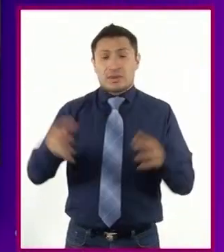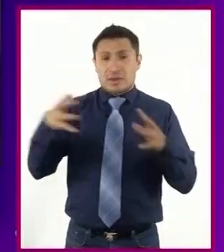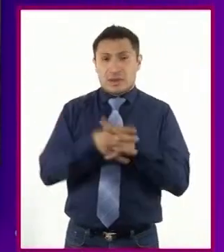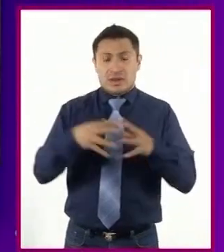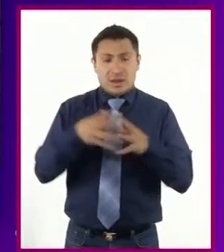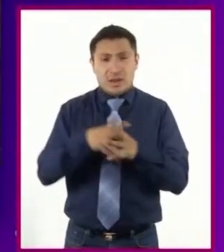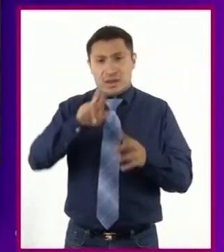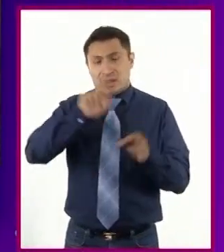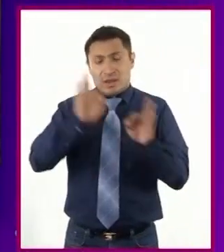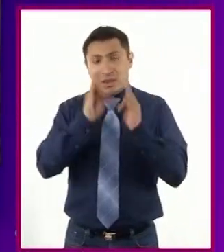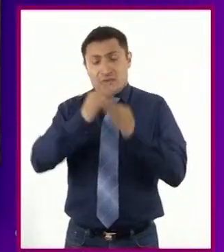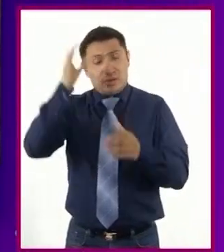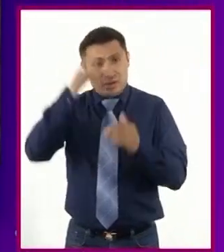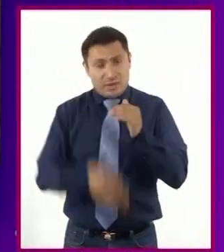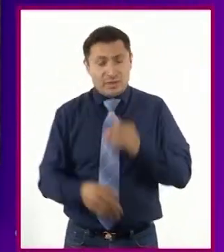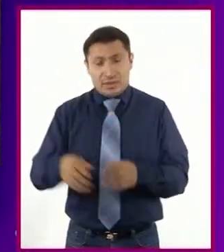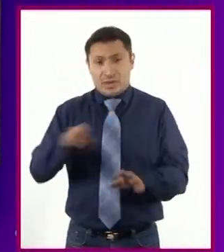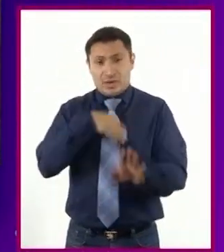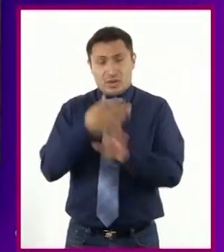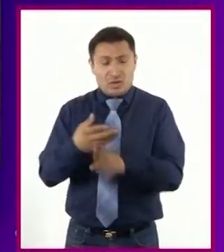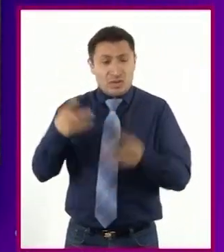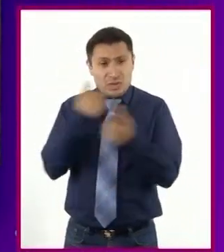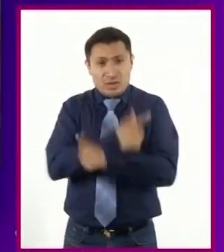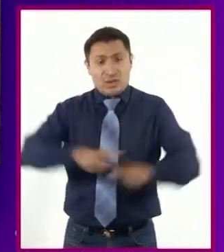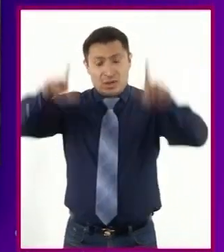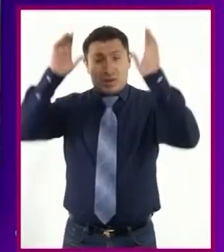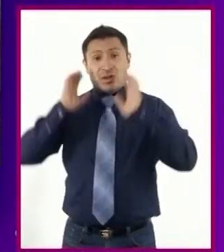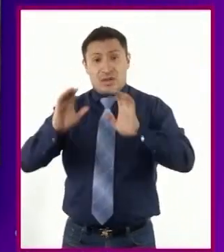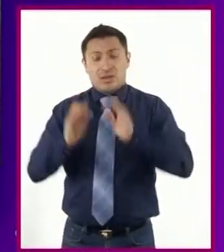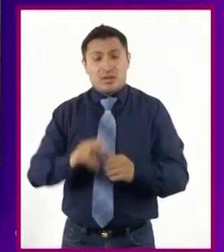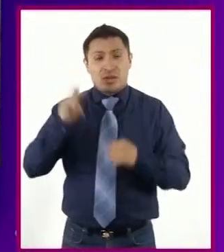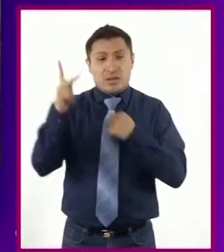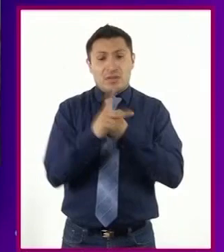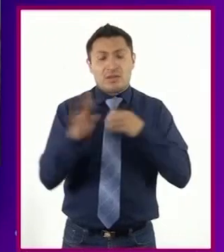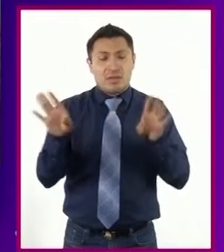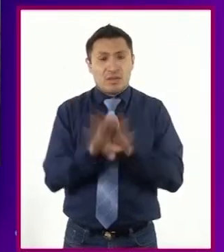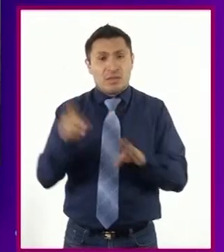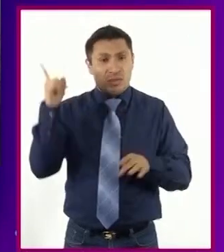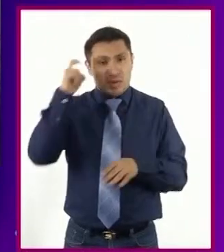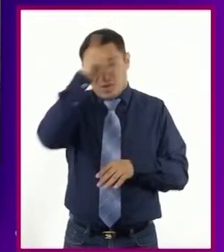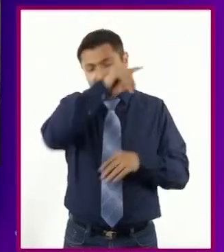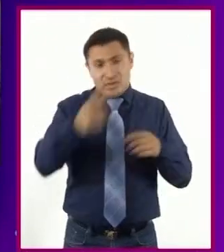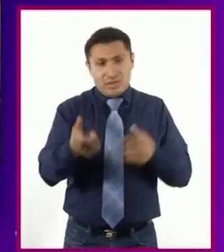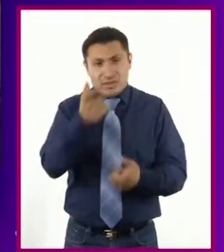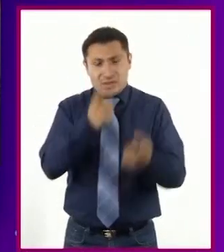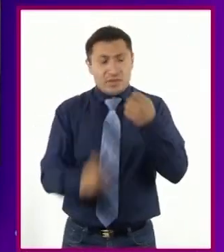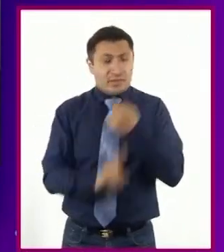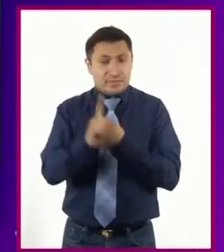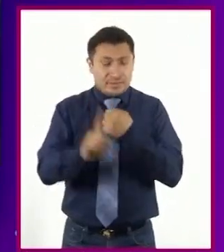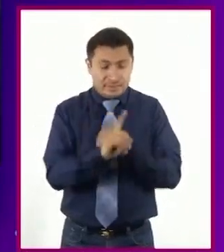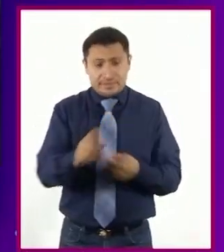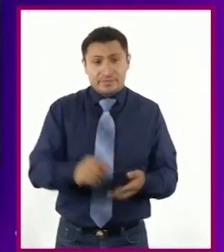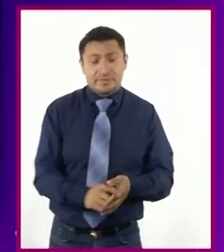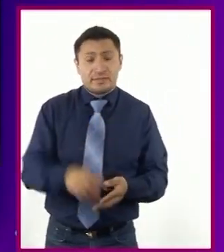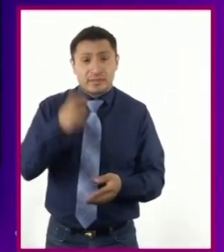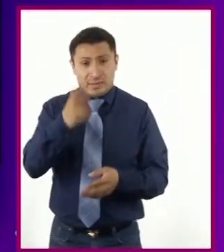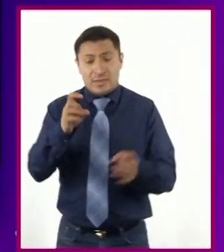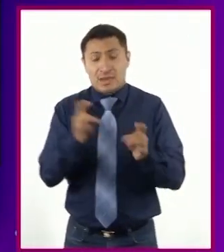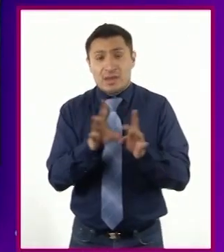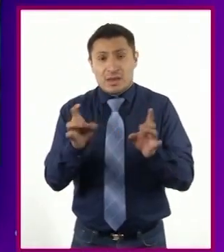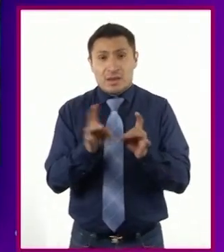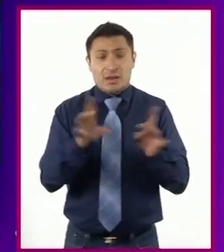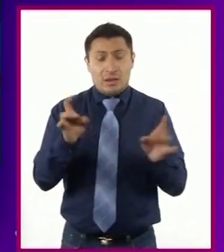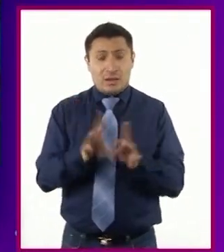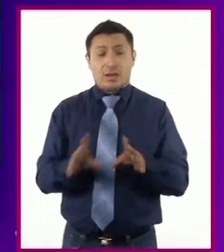de Reforma que enfrentó a liberales y conservadores, el país vivió una fuerte crisis económica. Ante esta